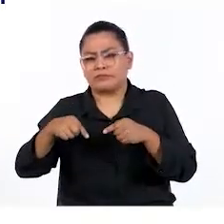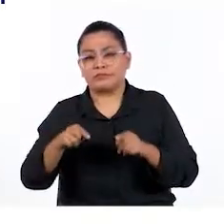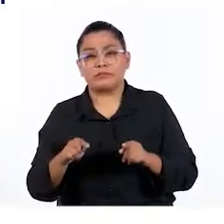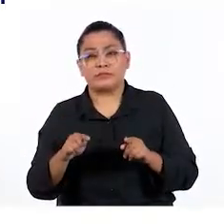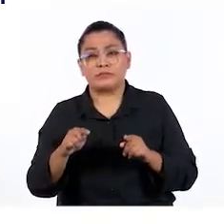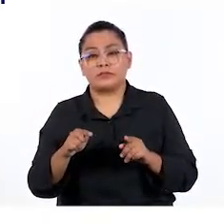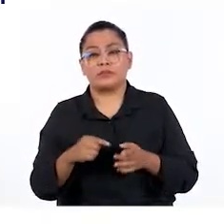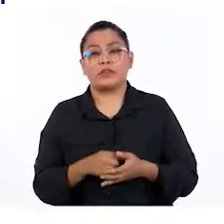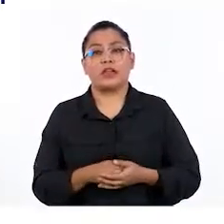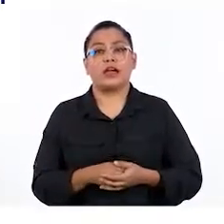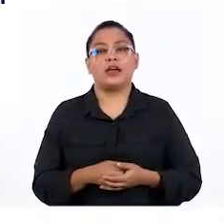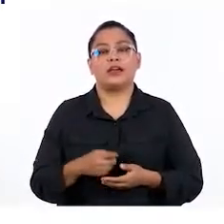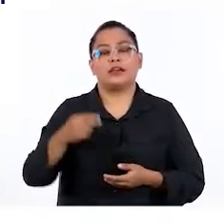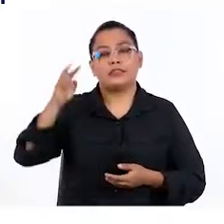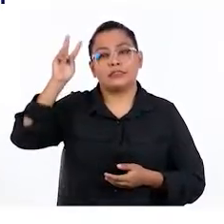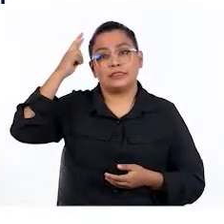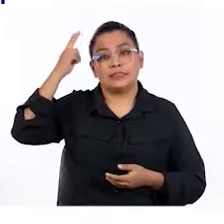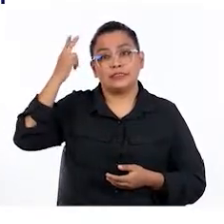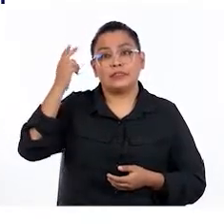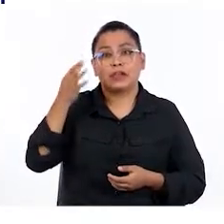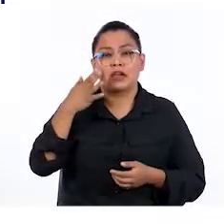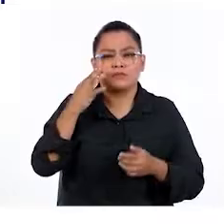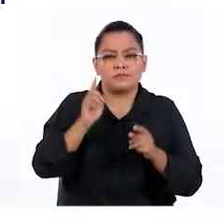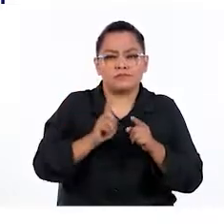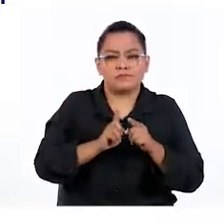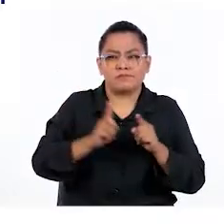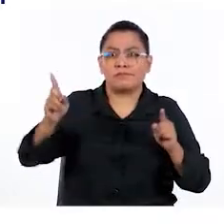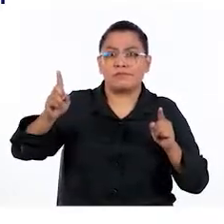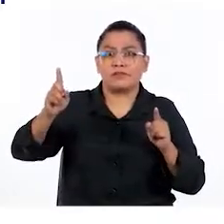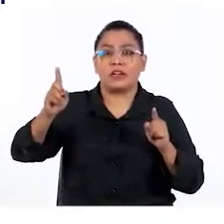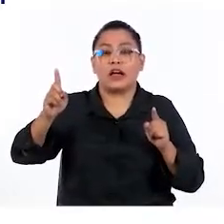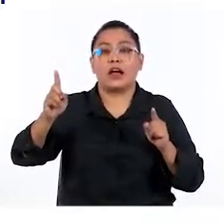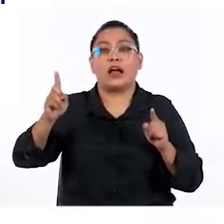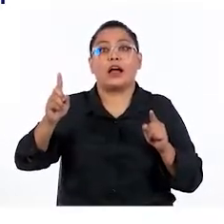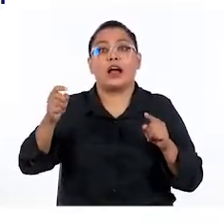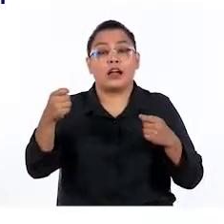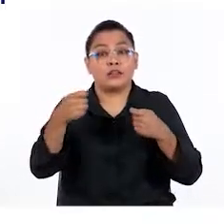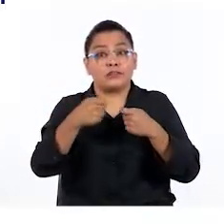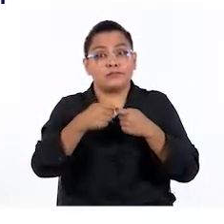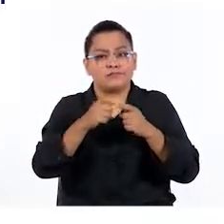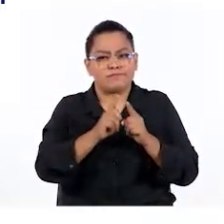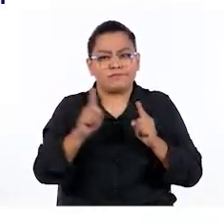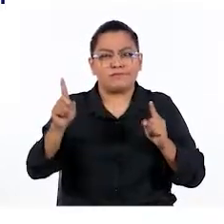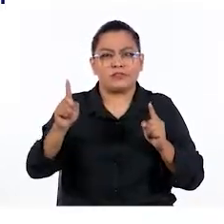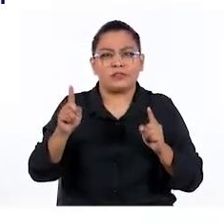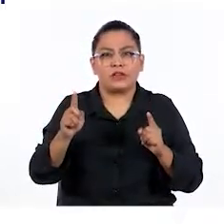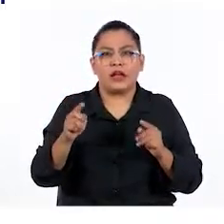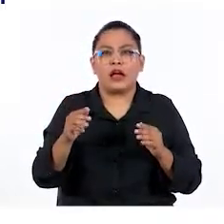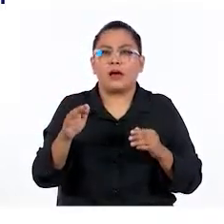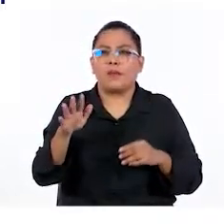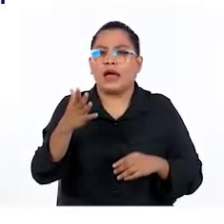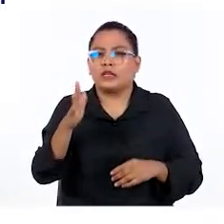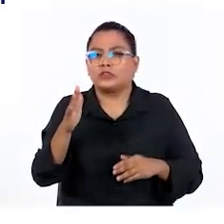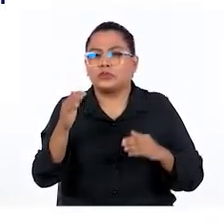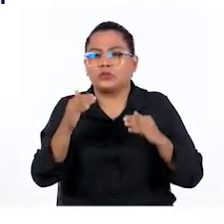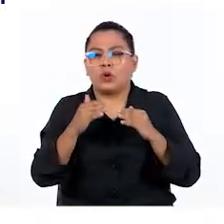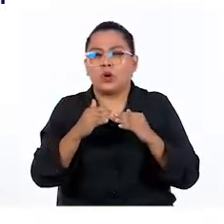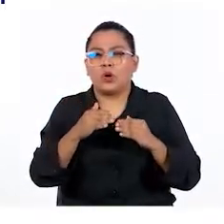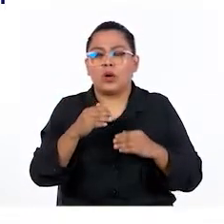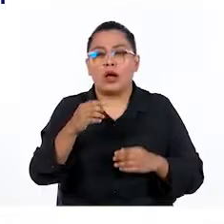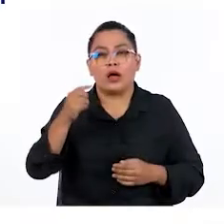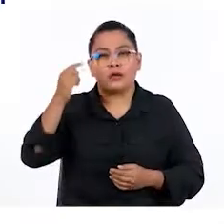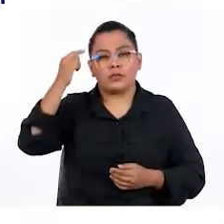siguiente, eso genera una repulsión electrostática, tal como ocurre una repulsión al